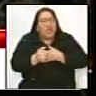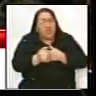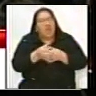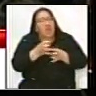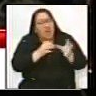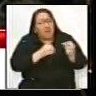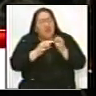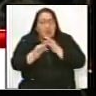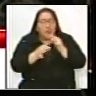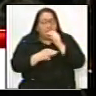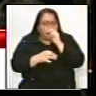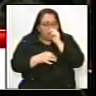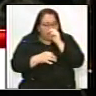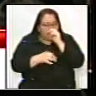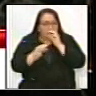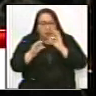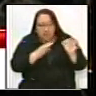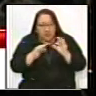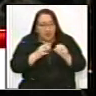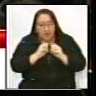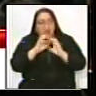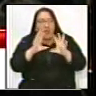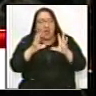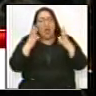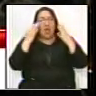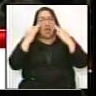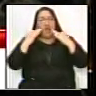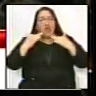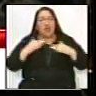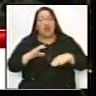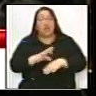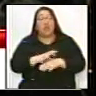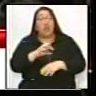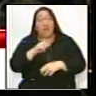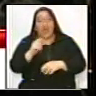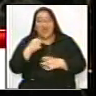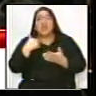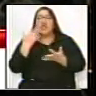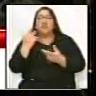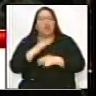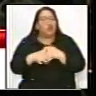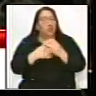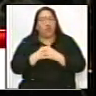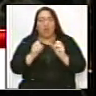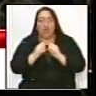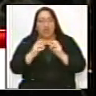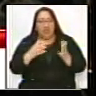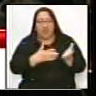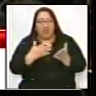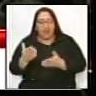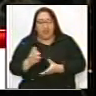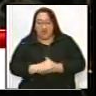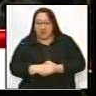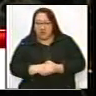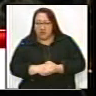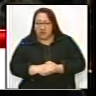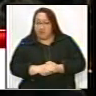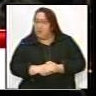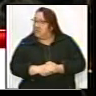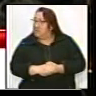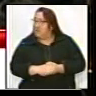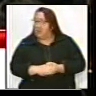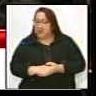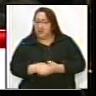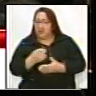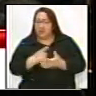mano para poder saber manejarnos correctamente. Entonces la doctora Patricia también los está esperando todos los días para poder ayudarlos en todo